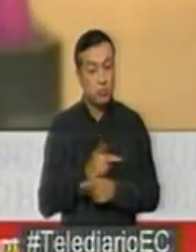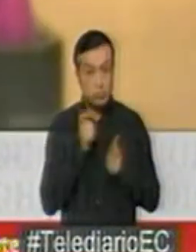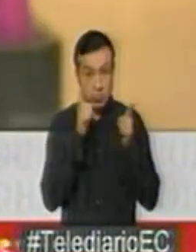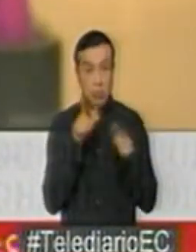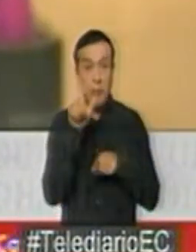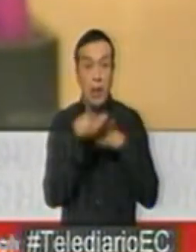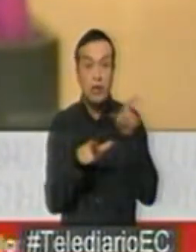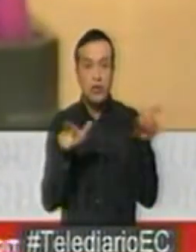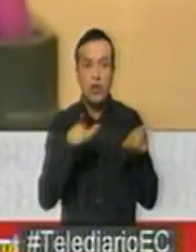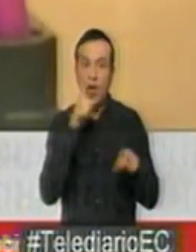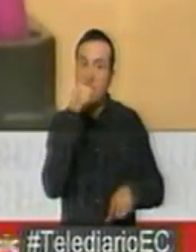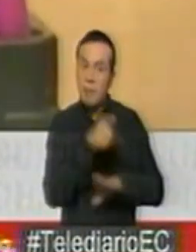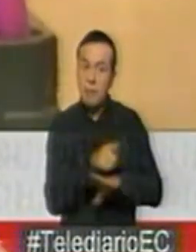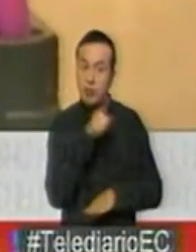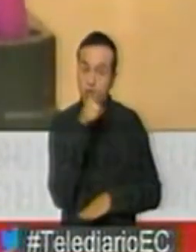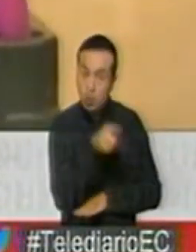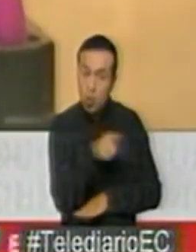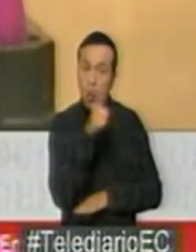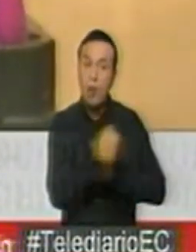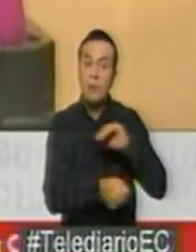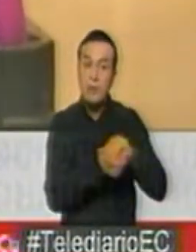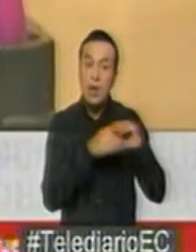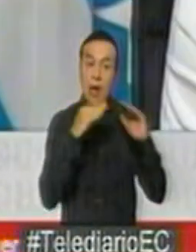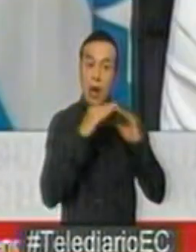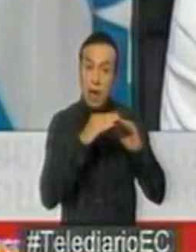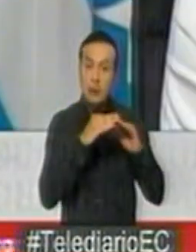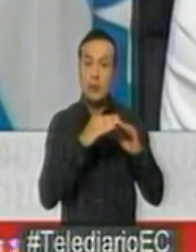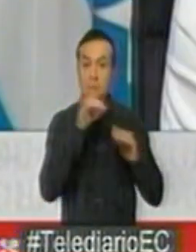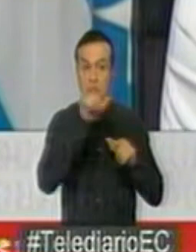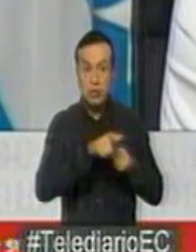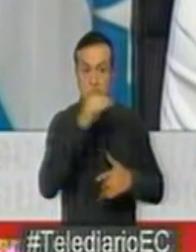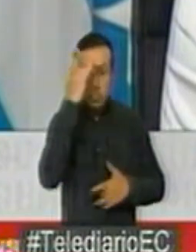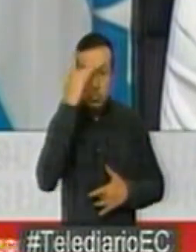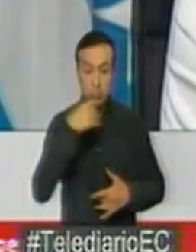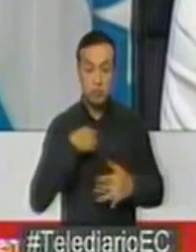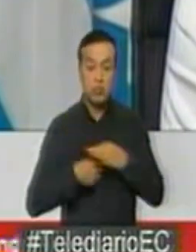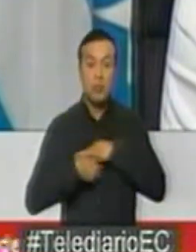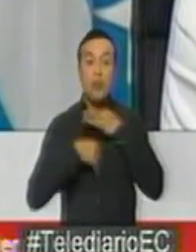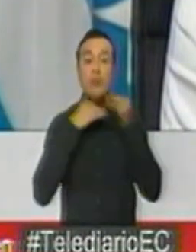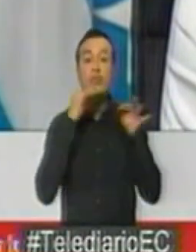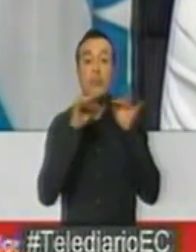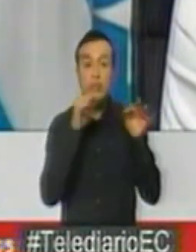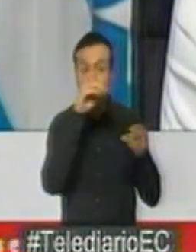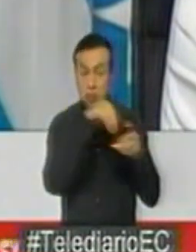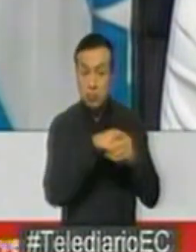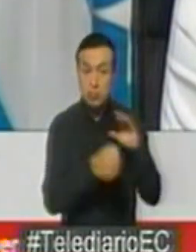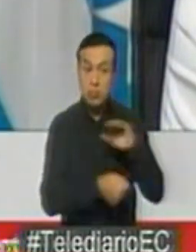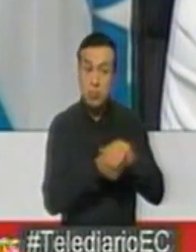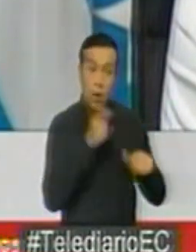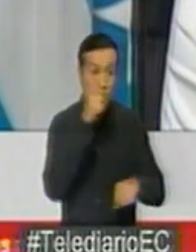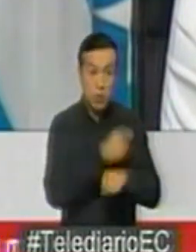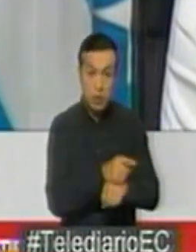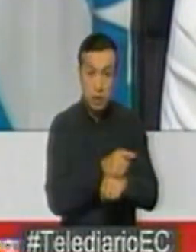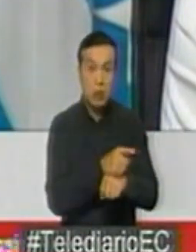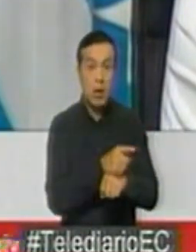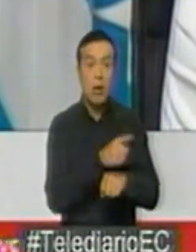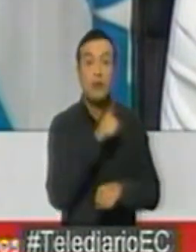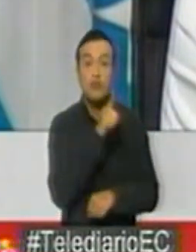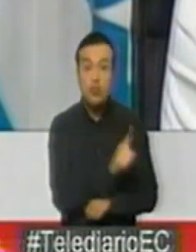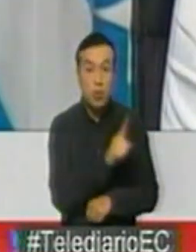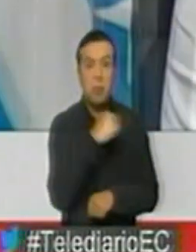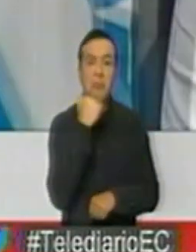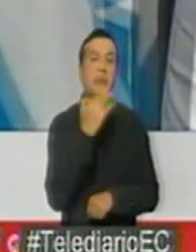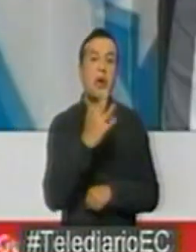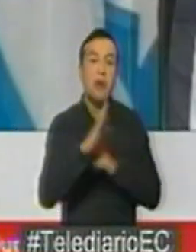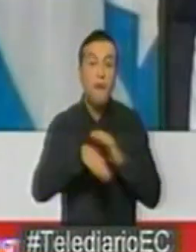quienes incumplan con el cerco epidemiológico. Serán sancionados con cárcel y serán sancionados con una